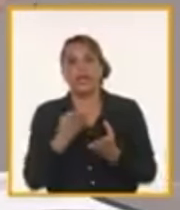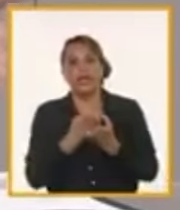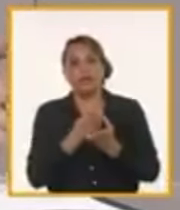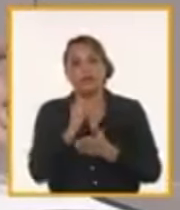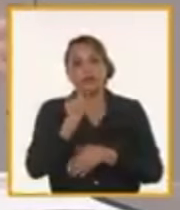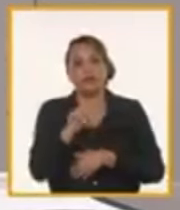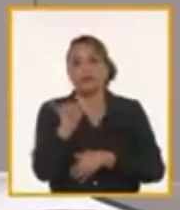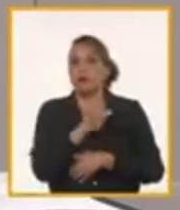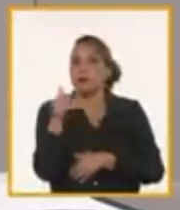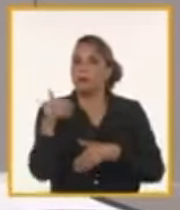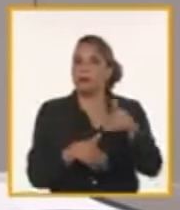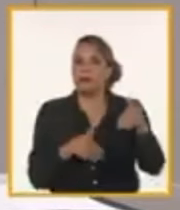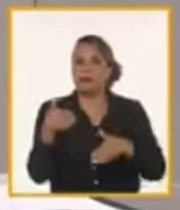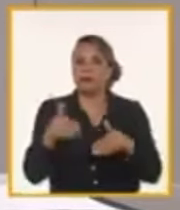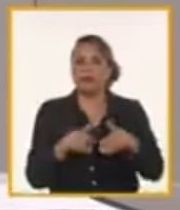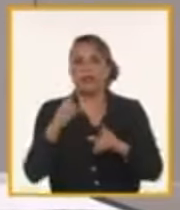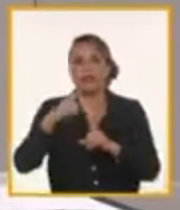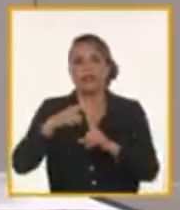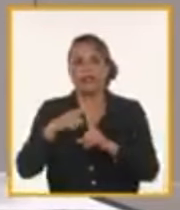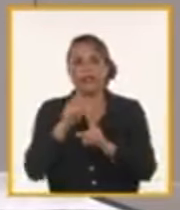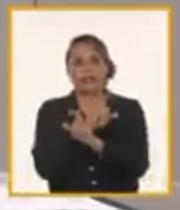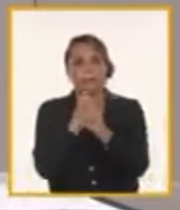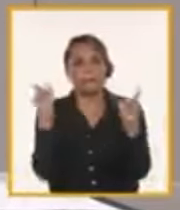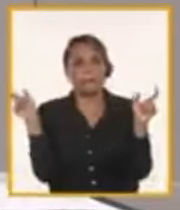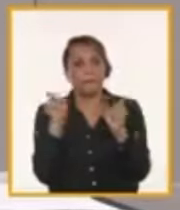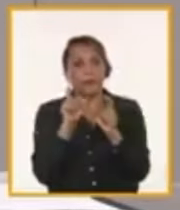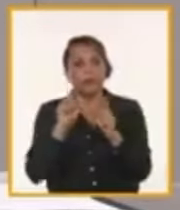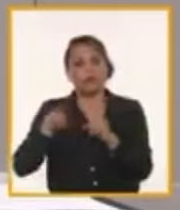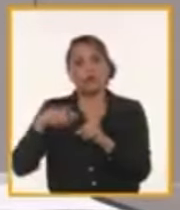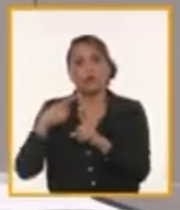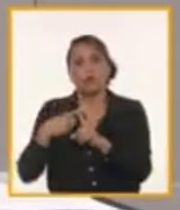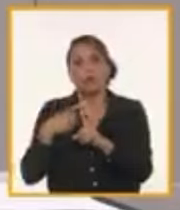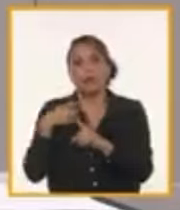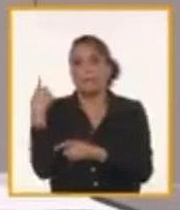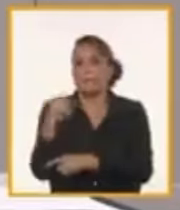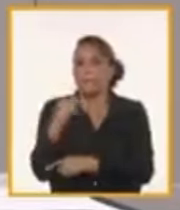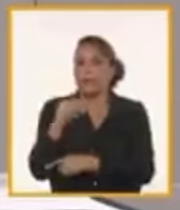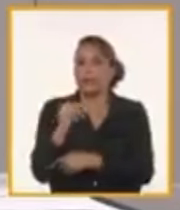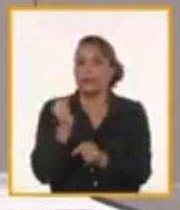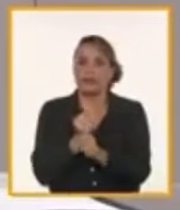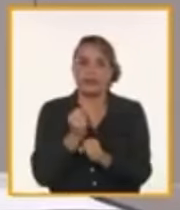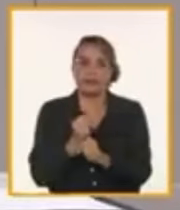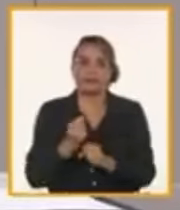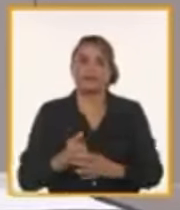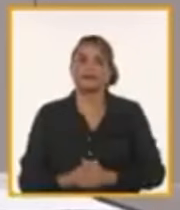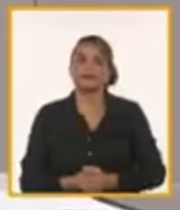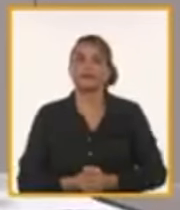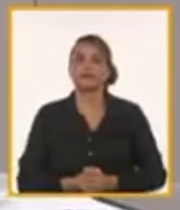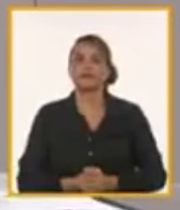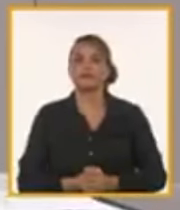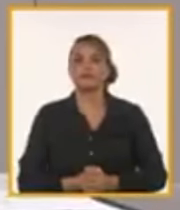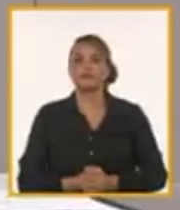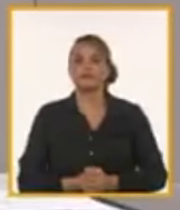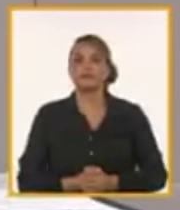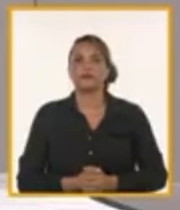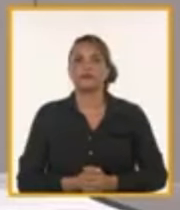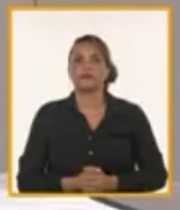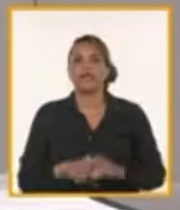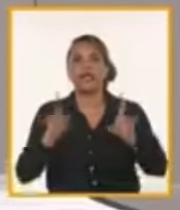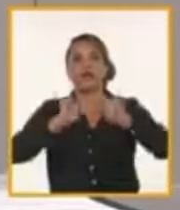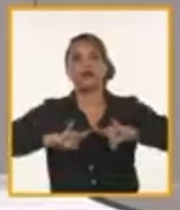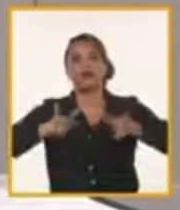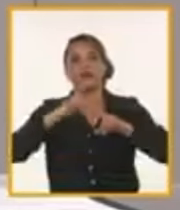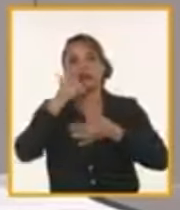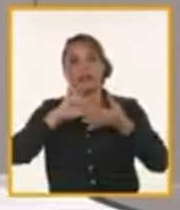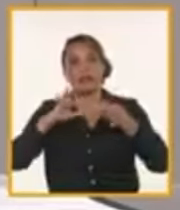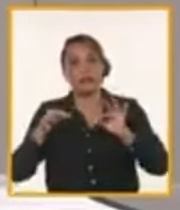participado como parte de sus tareas de impacto y también como parte de su práctica laboral yo creo que a la universidad de altamisa le queda